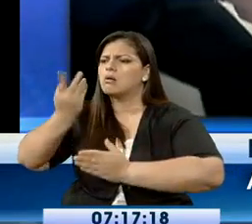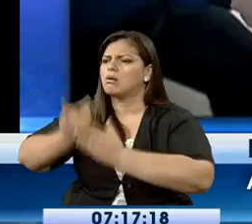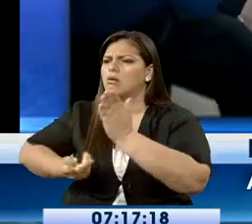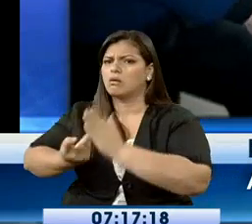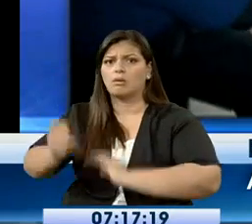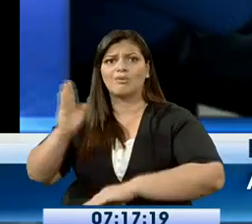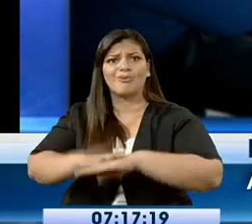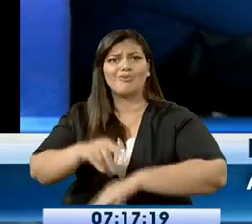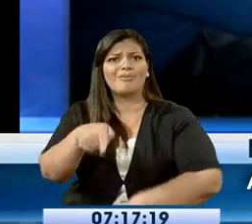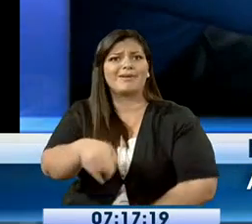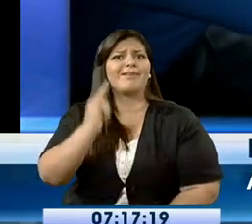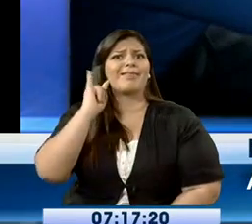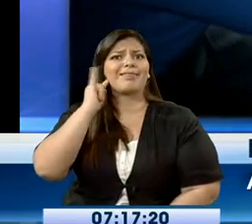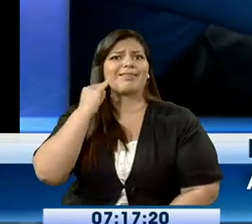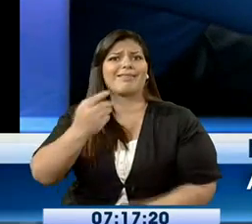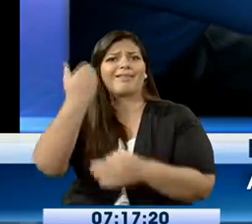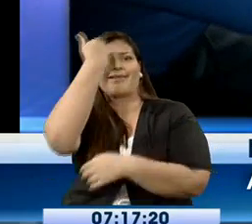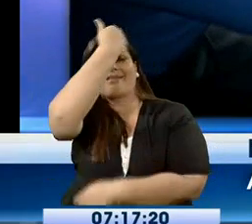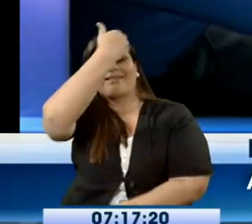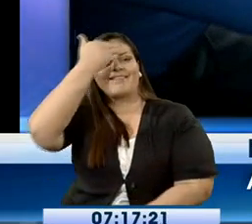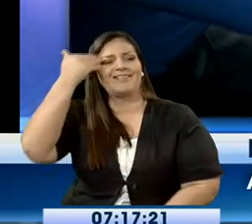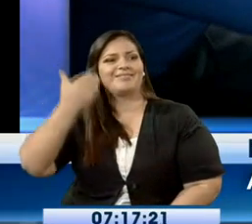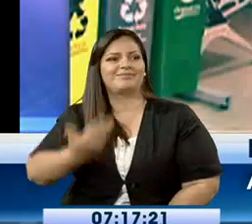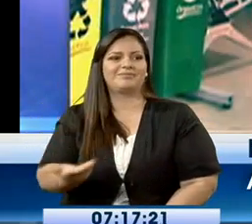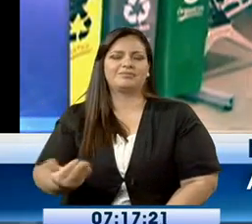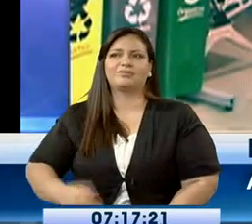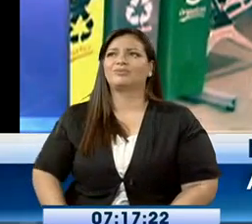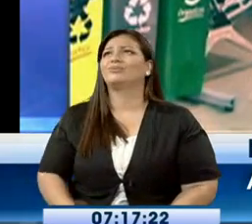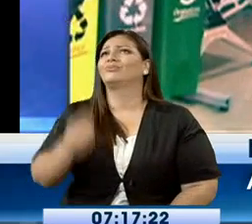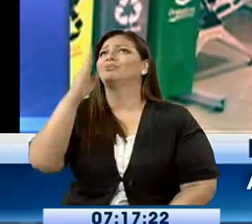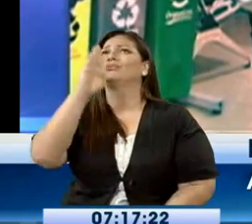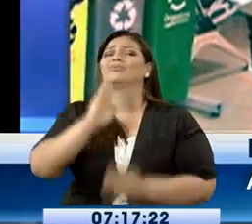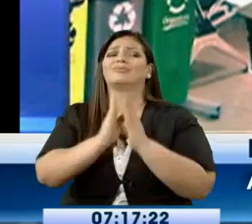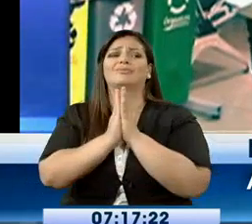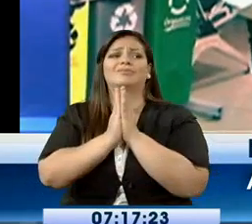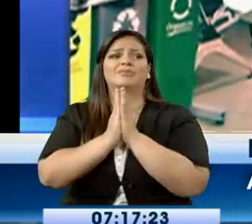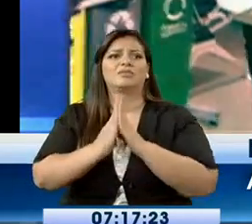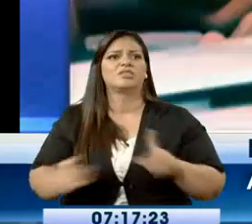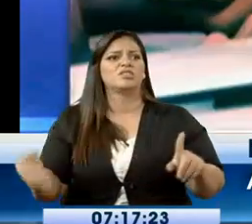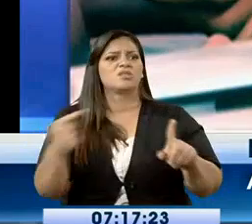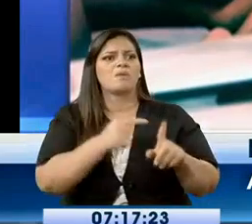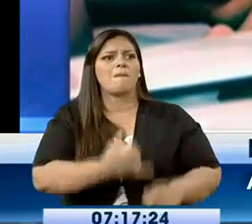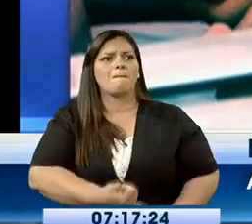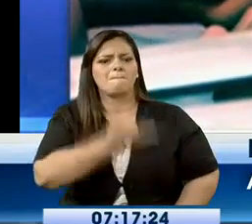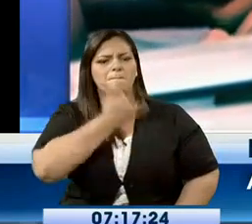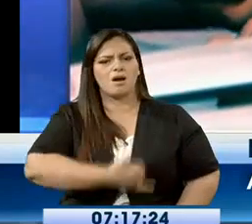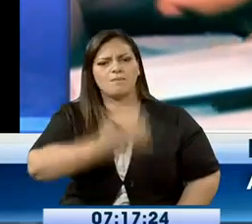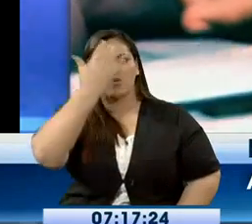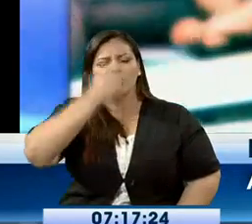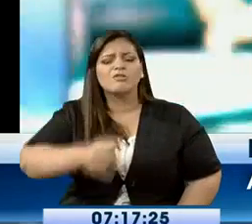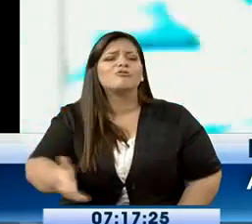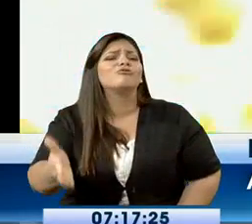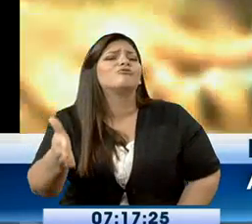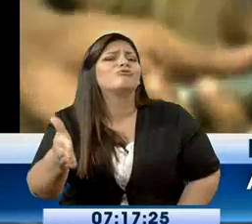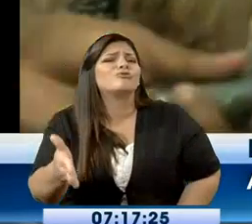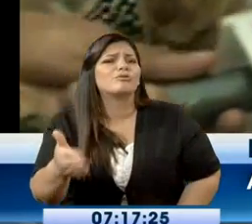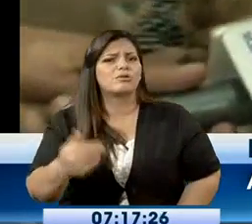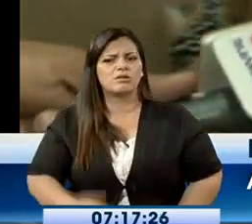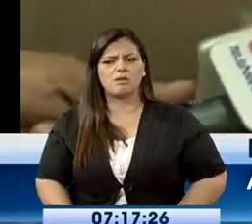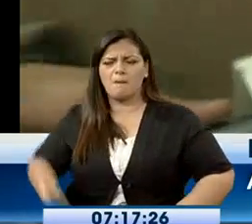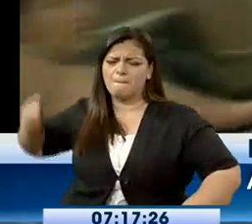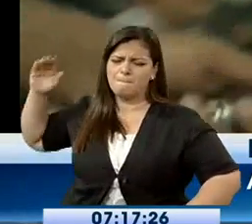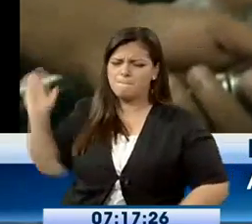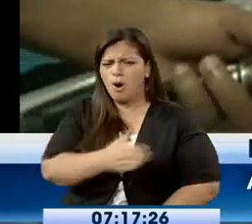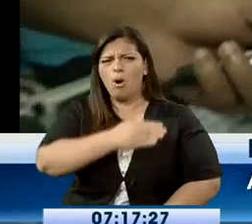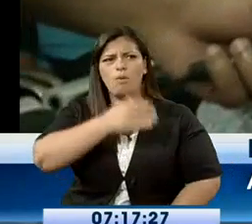ella, porque ella no tiene culpa, es menor de edad, ¿no? Uy, Diosito lindo, niño, pídele perdón a Dios, ¿por qué le pegas a una niña tan chiquita?